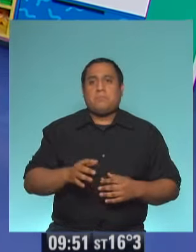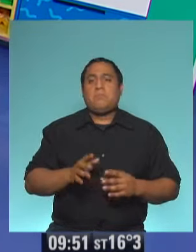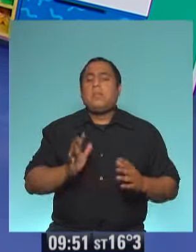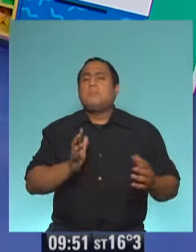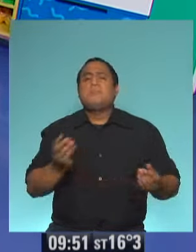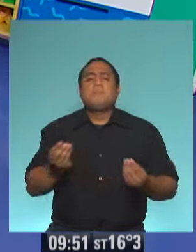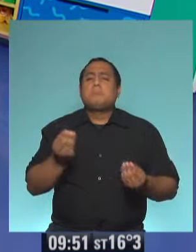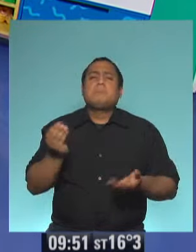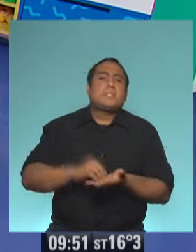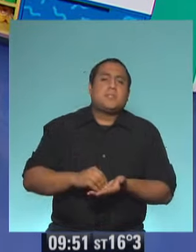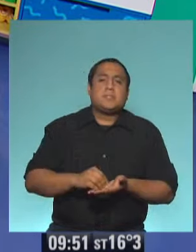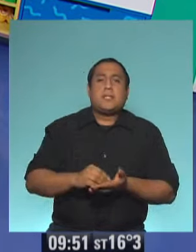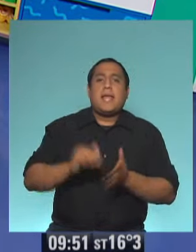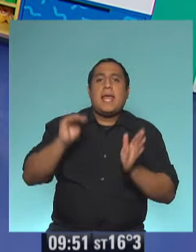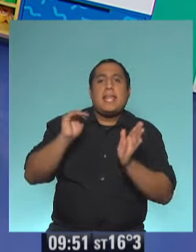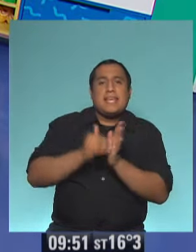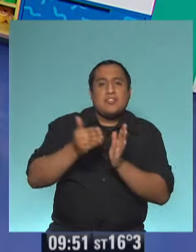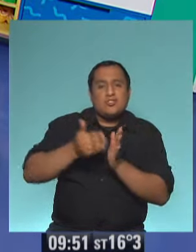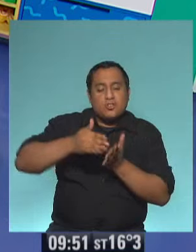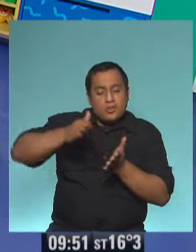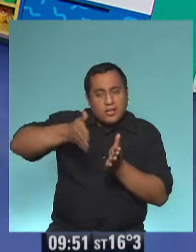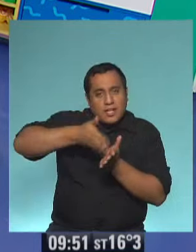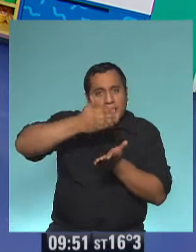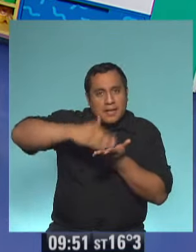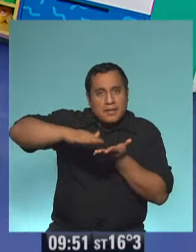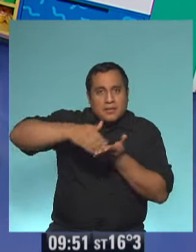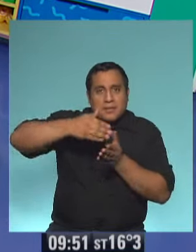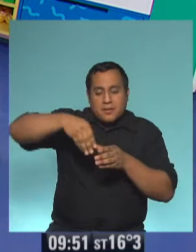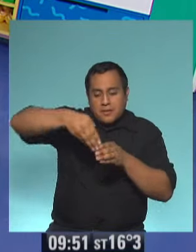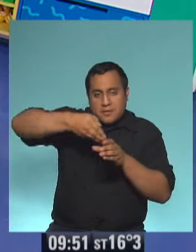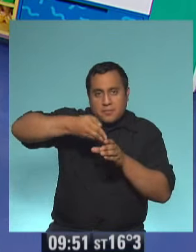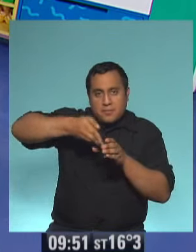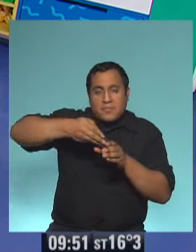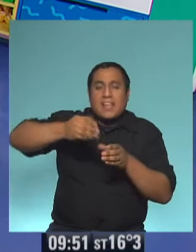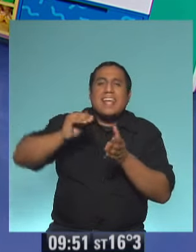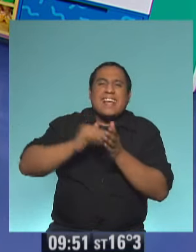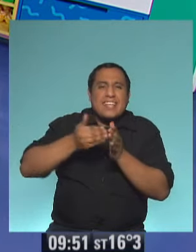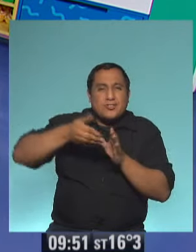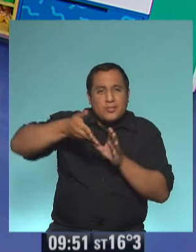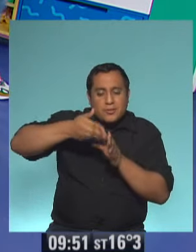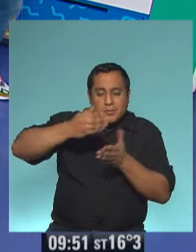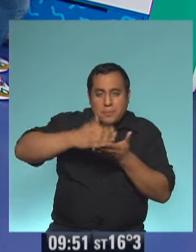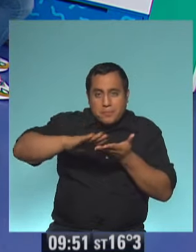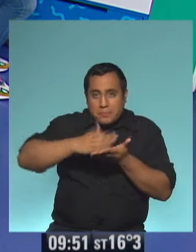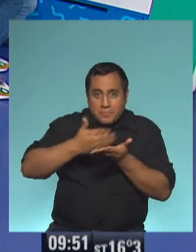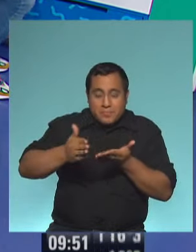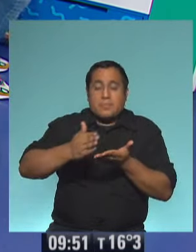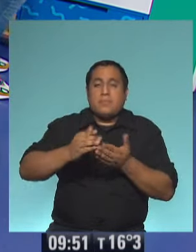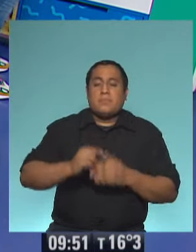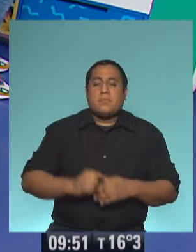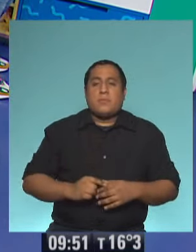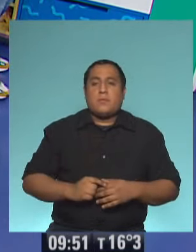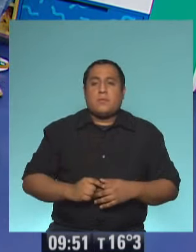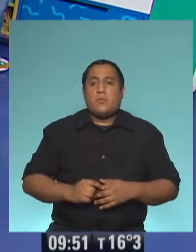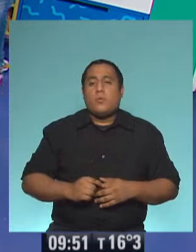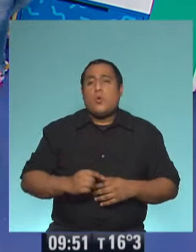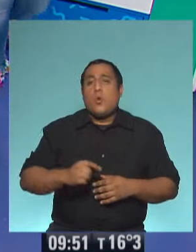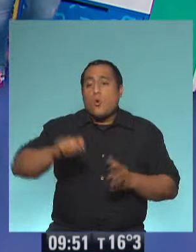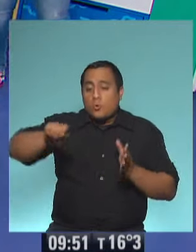más? ¿Qué más? Necesitamos queso crema. ¿Queso crema? Mirá, abrí la heladera a ver si tienen queso crema en sus casas también. Regalo muy bien. Ahí está. Dos